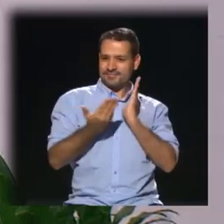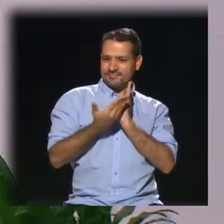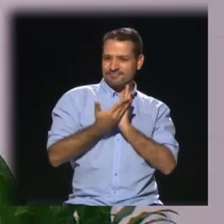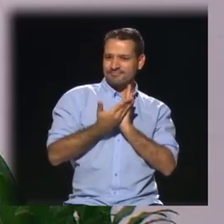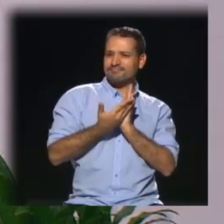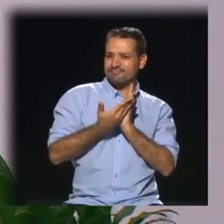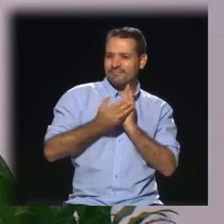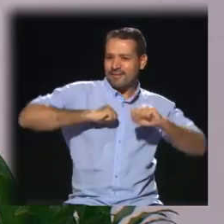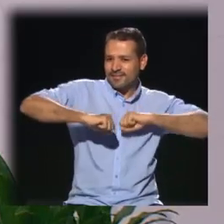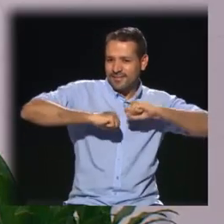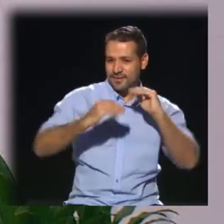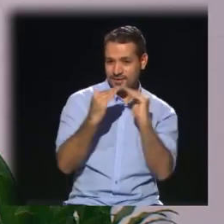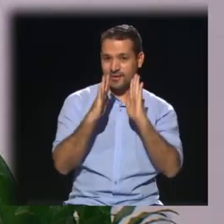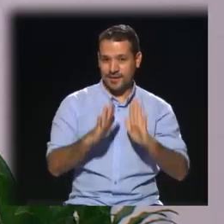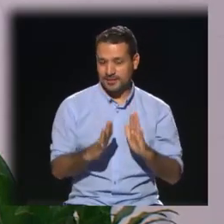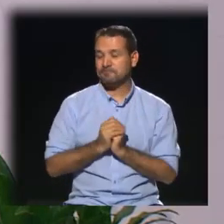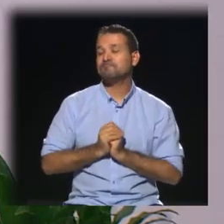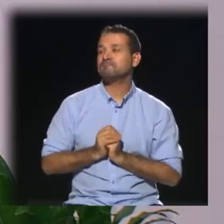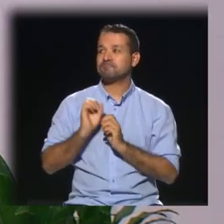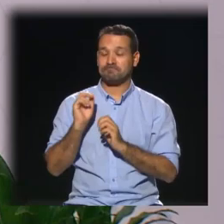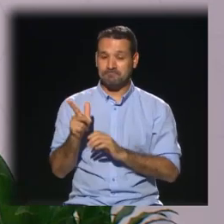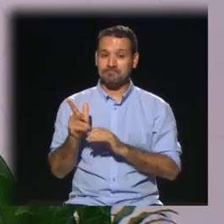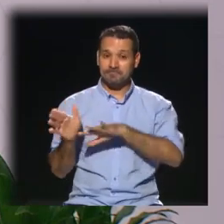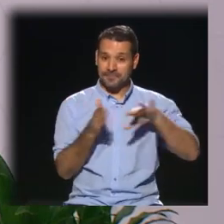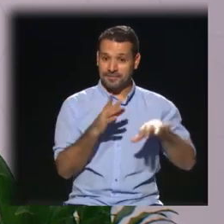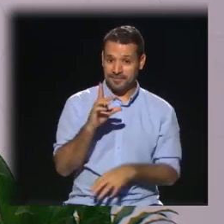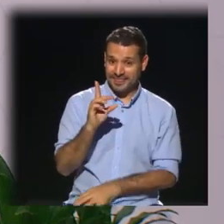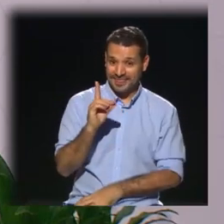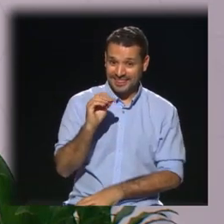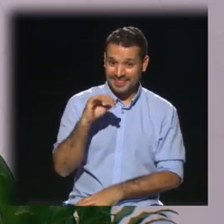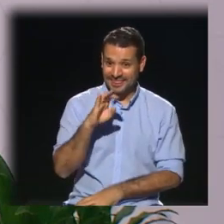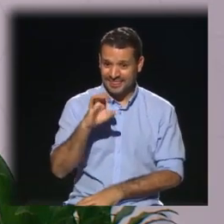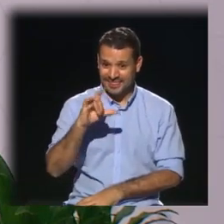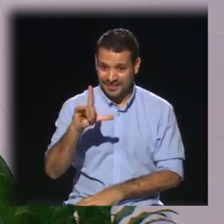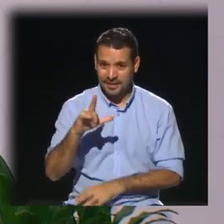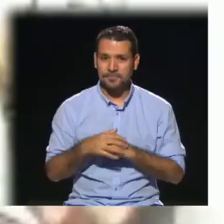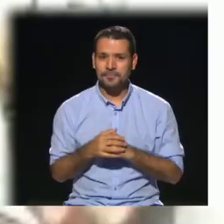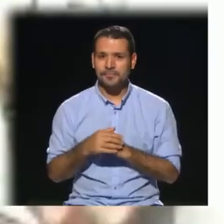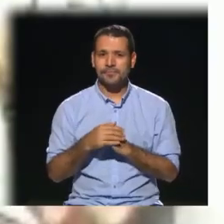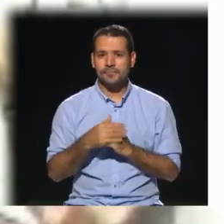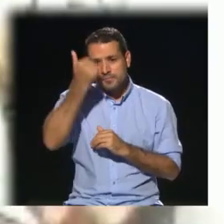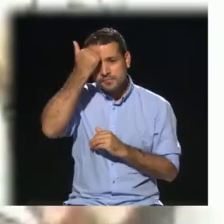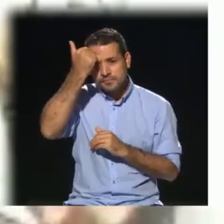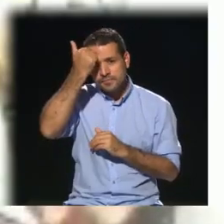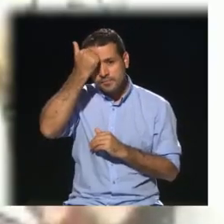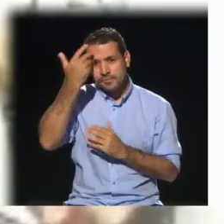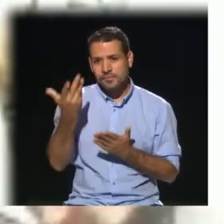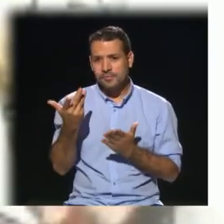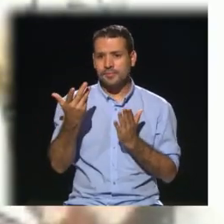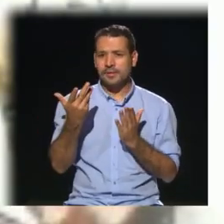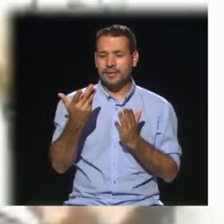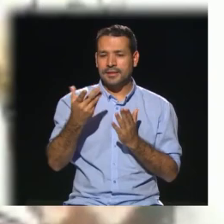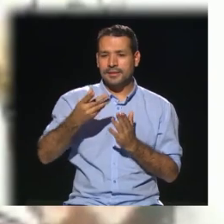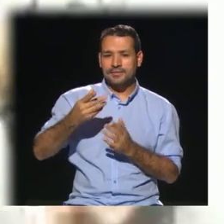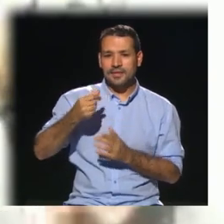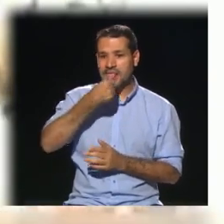Daniel, ahorita estábamos retomando pues como varios temas y usted nos decía, tenemos que quitar o desaprender ciertas cosas, como